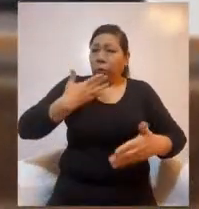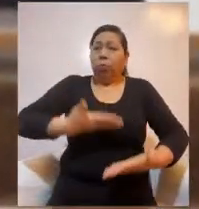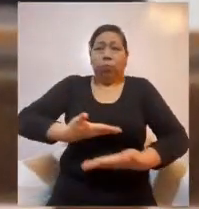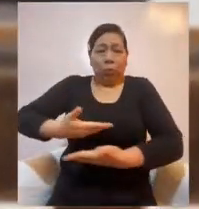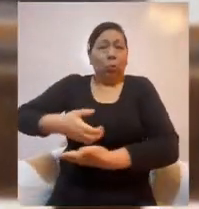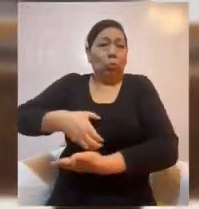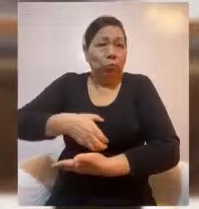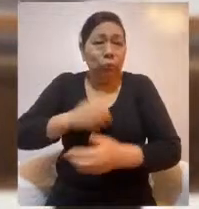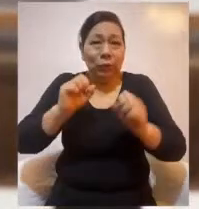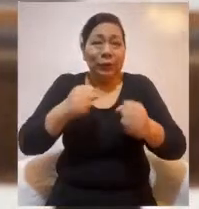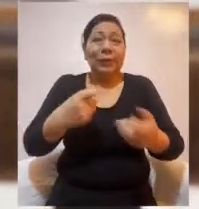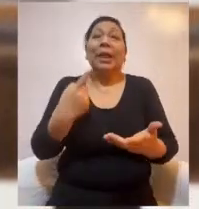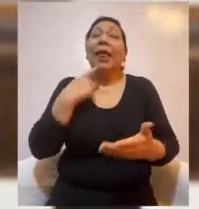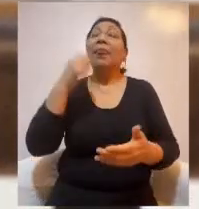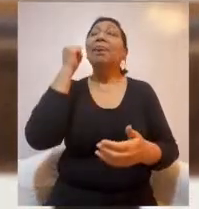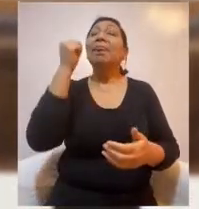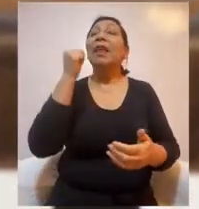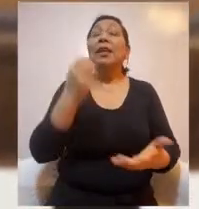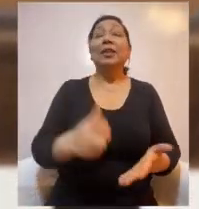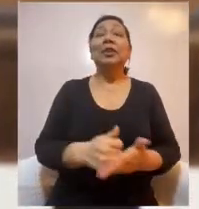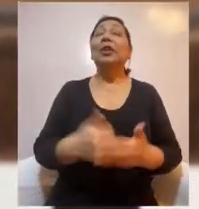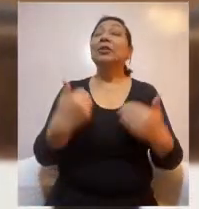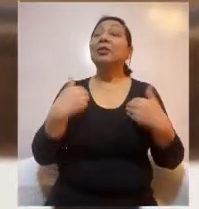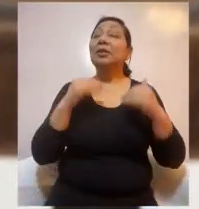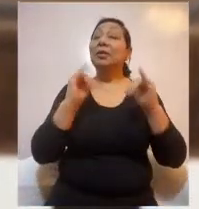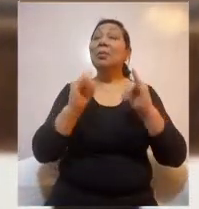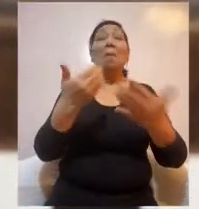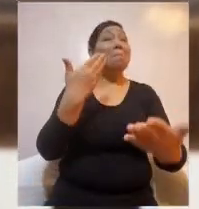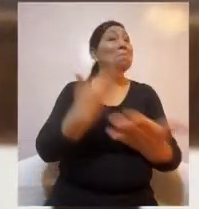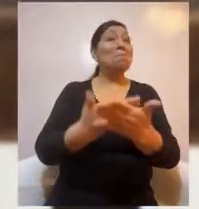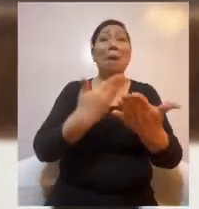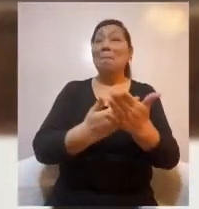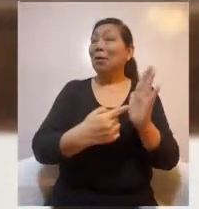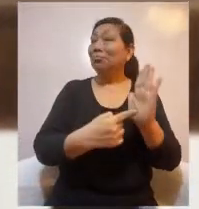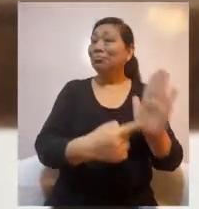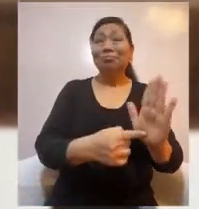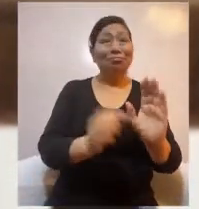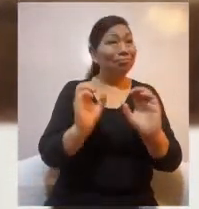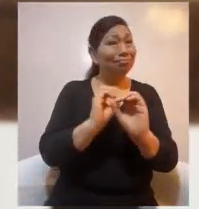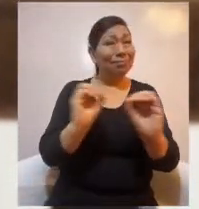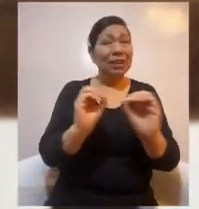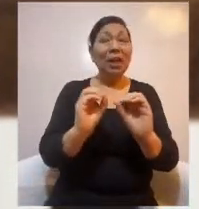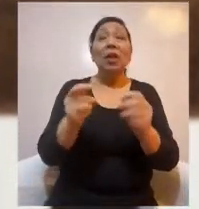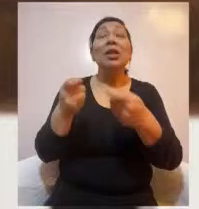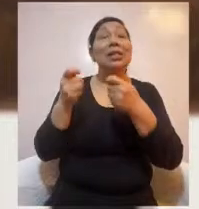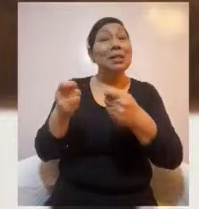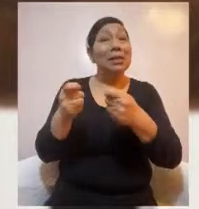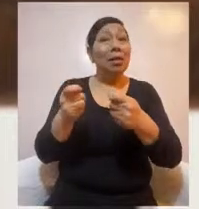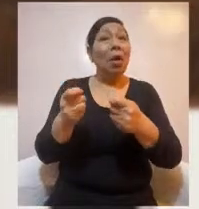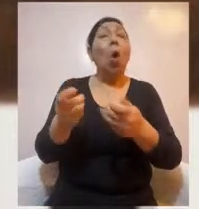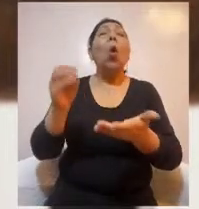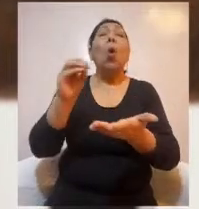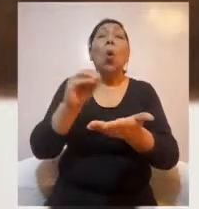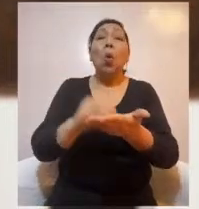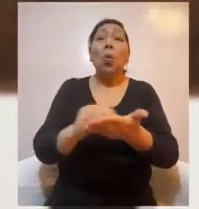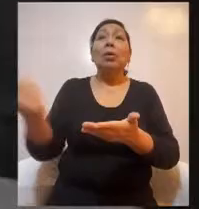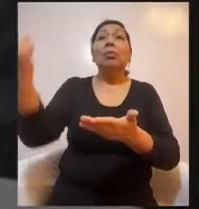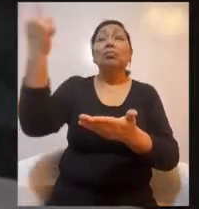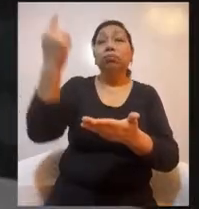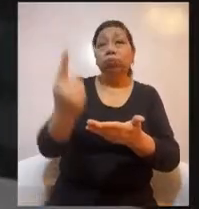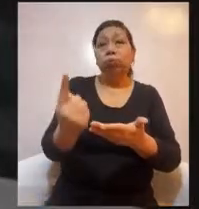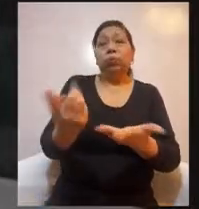materna, este derecho simplemente se quedó en el papel y no se reconoció porque se le obligaba a